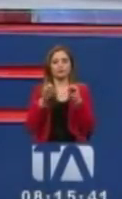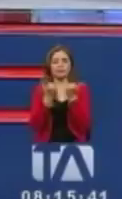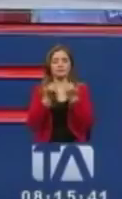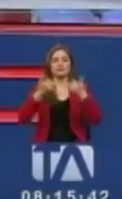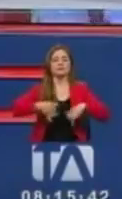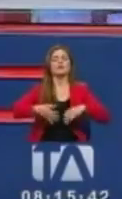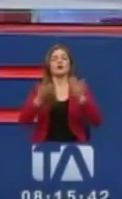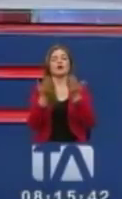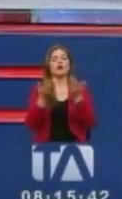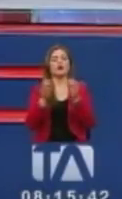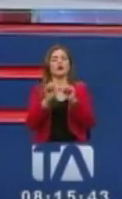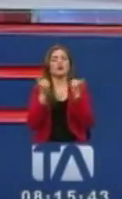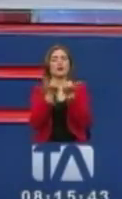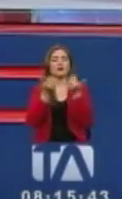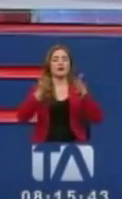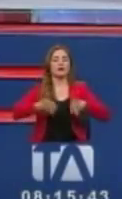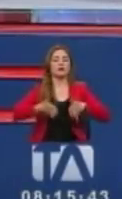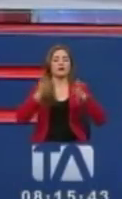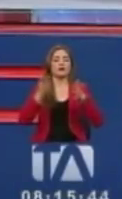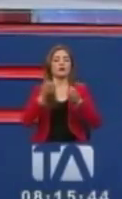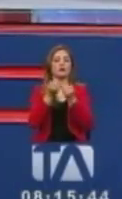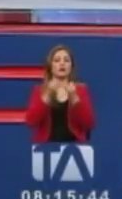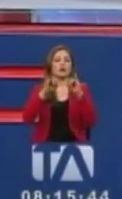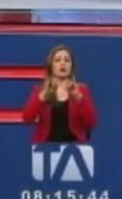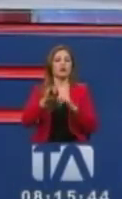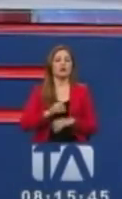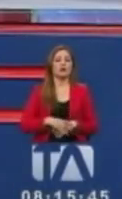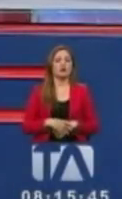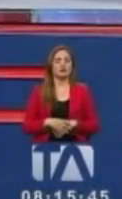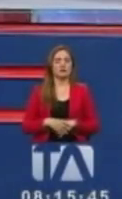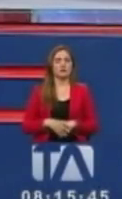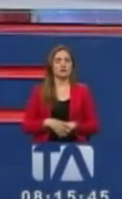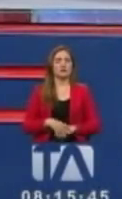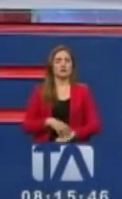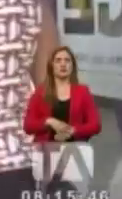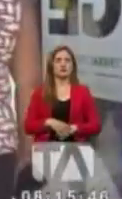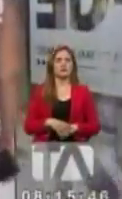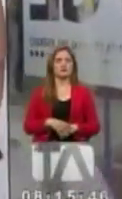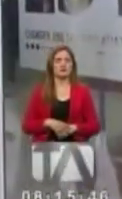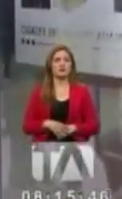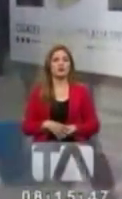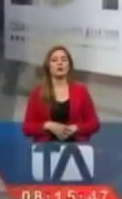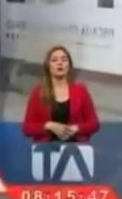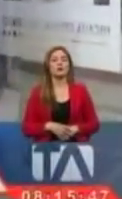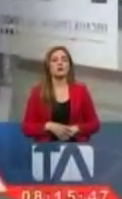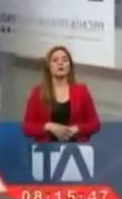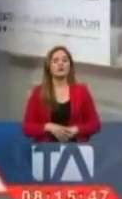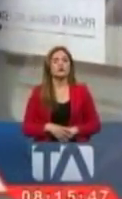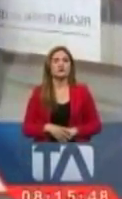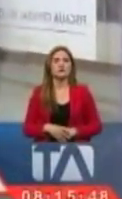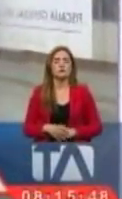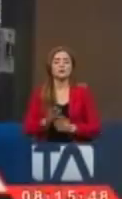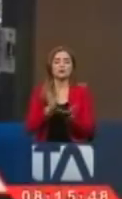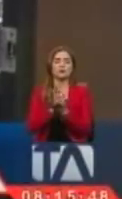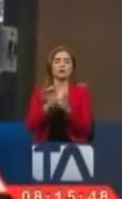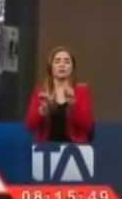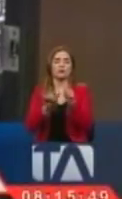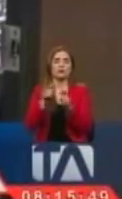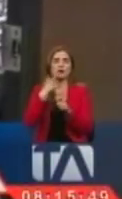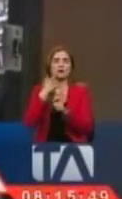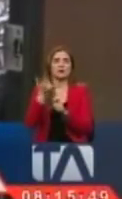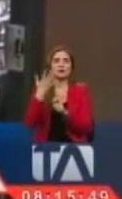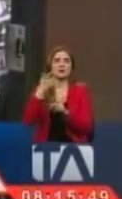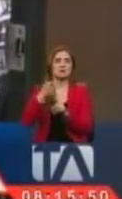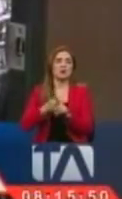independiente juan pabló bellini que pide que se tome medidas estos son los testimonios de quienes dicen